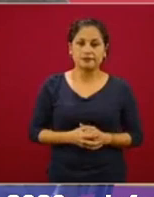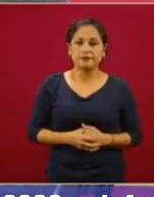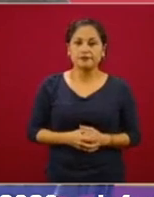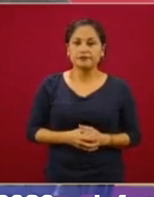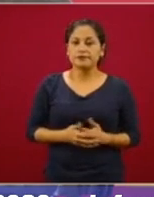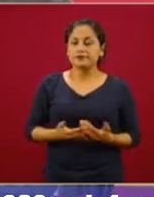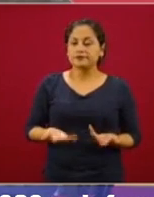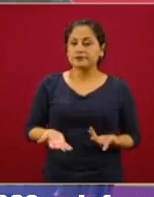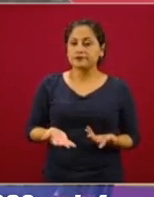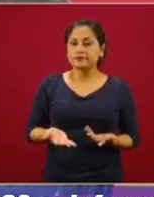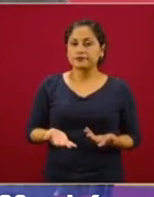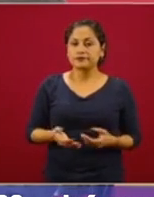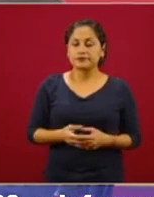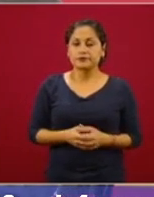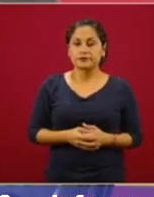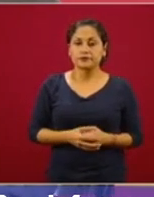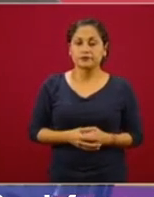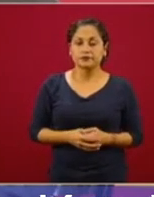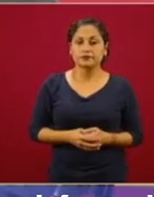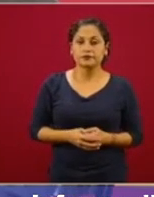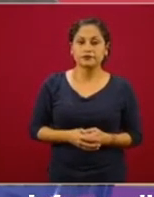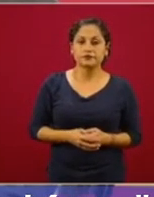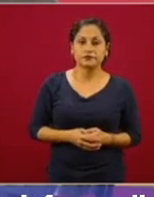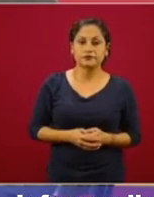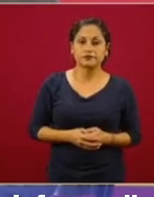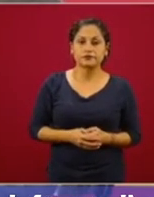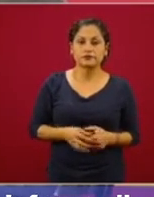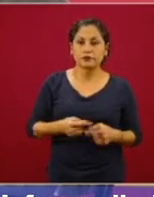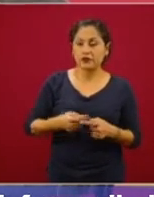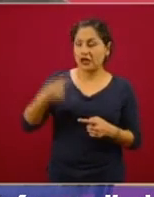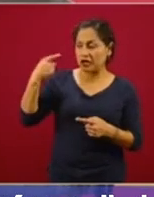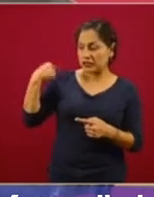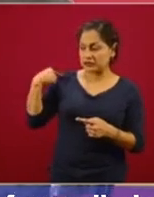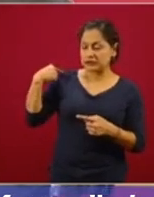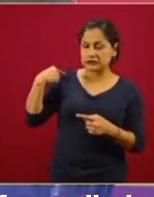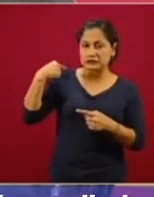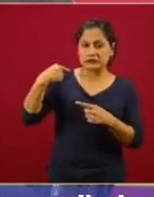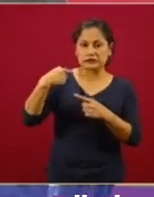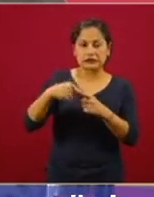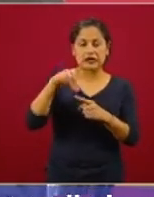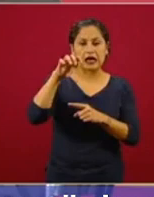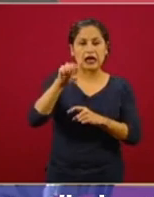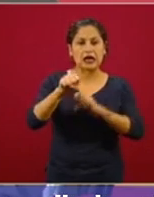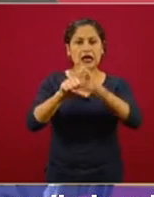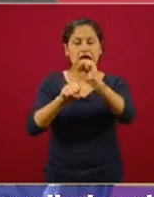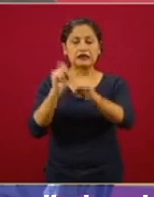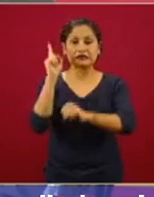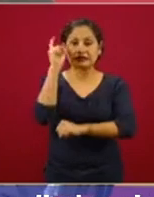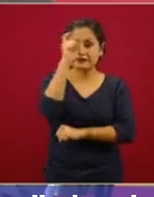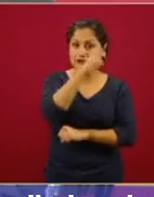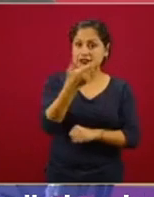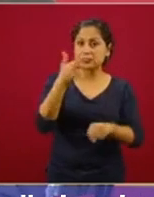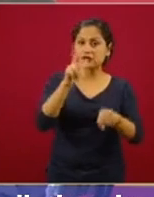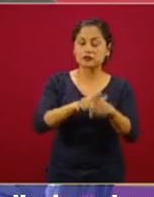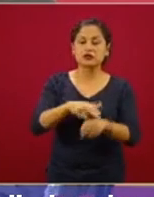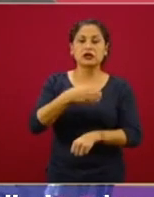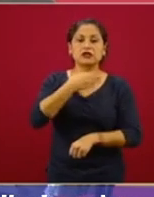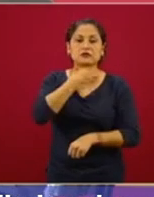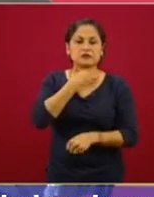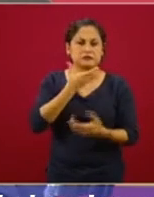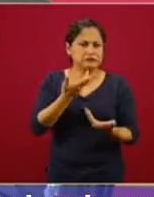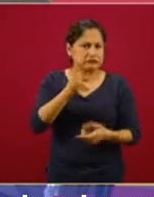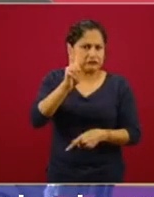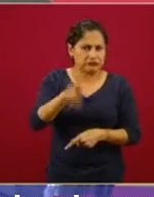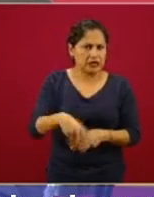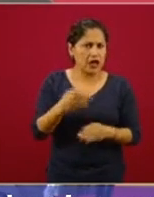ido alcanzando niveles difíciles de atención, que afortunadamente hemos estado siempre muy lejos, ni siquiera hemos llegado al 80%